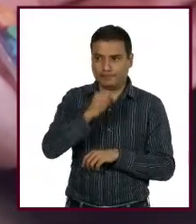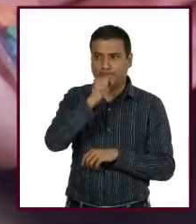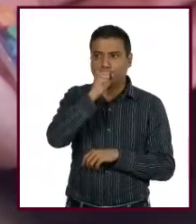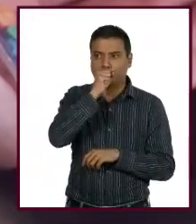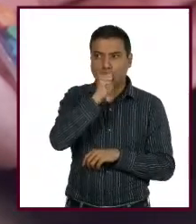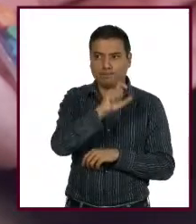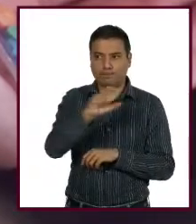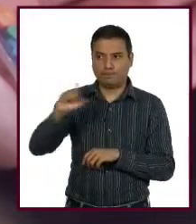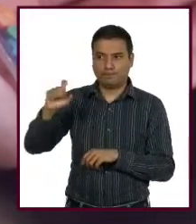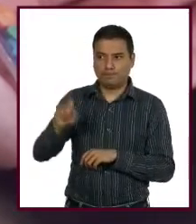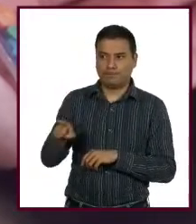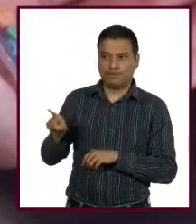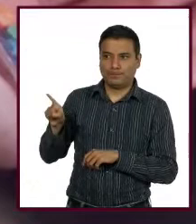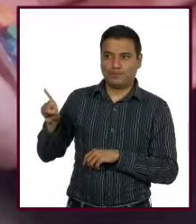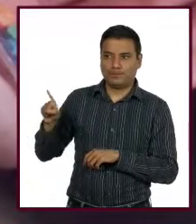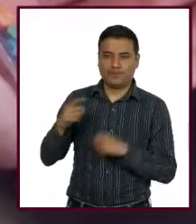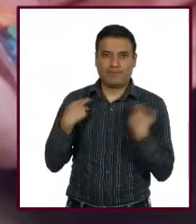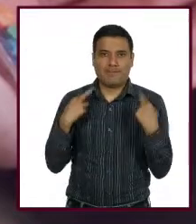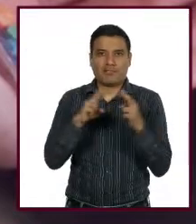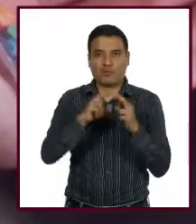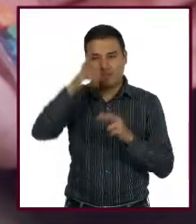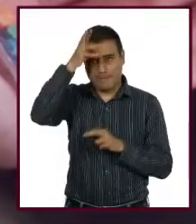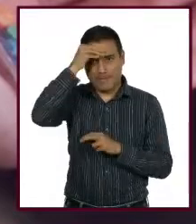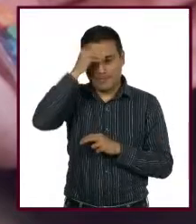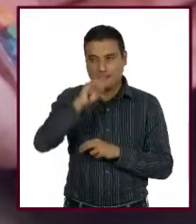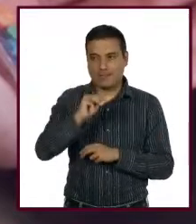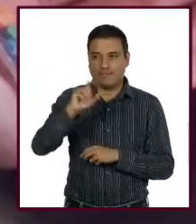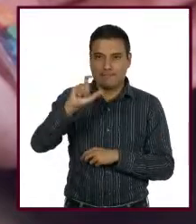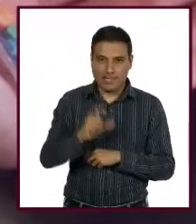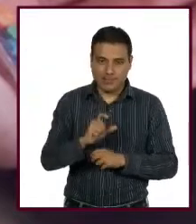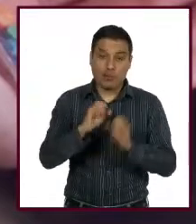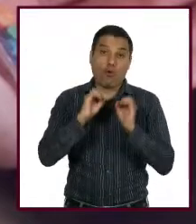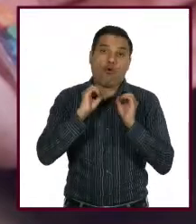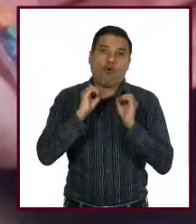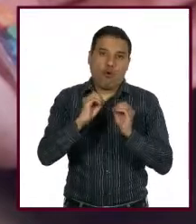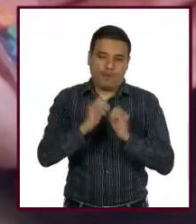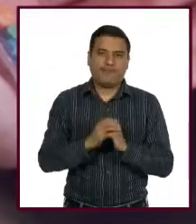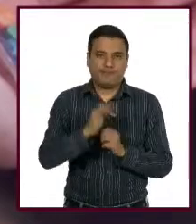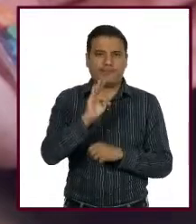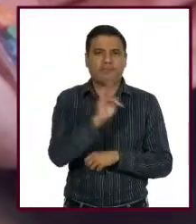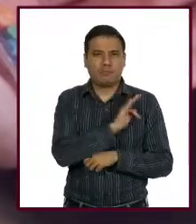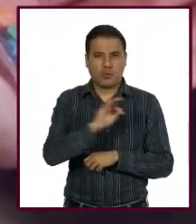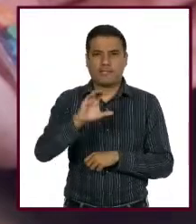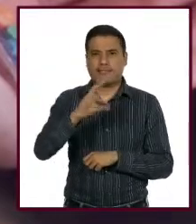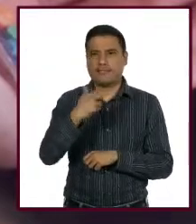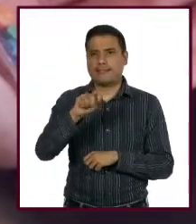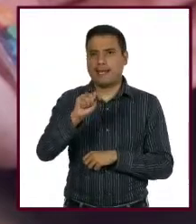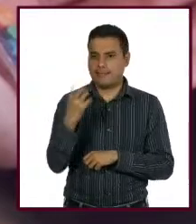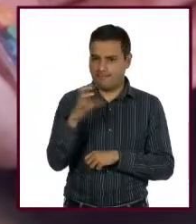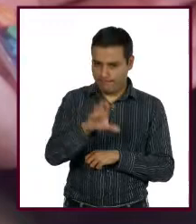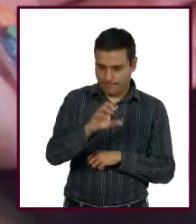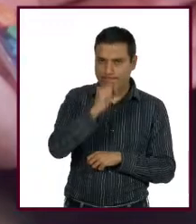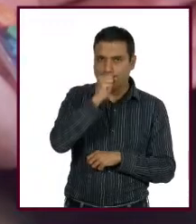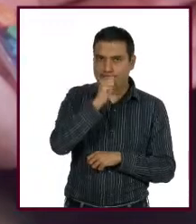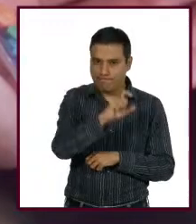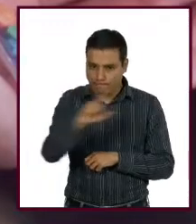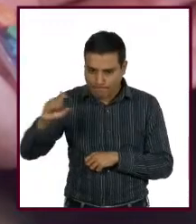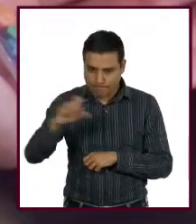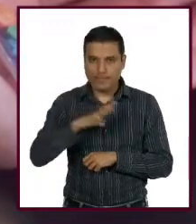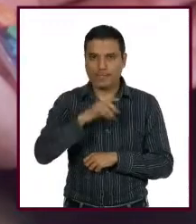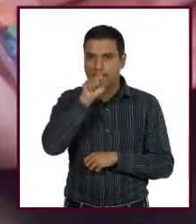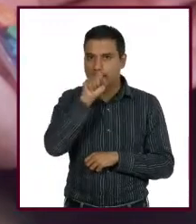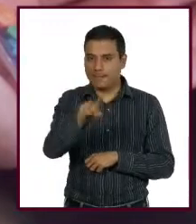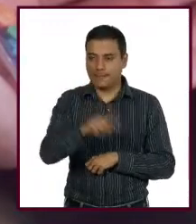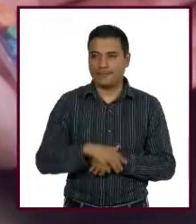Docentes Aprende MX. O si lo prefieren, pueden revisar el chat de la transmisión, ahí también aparece. Y antes